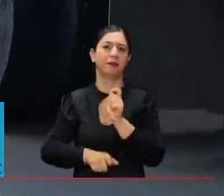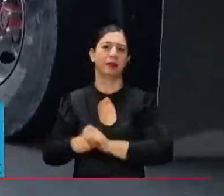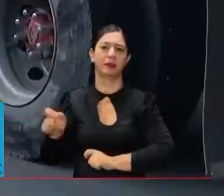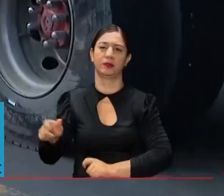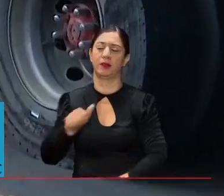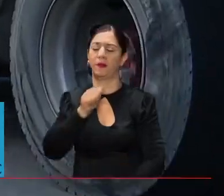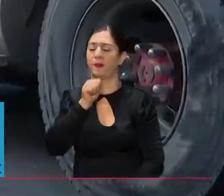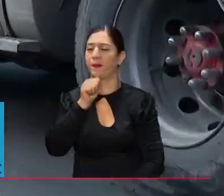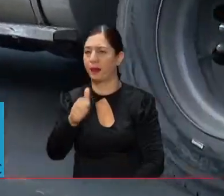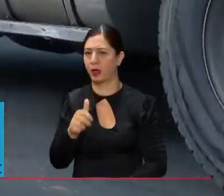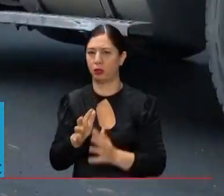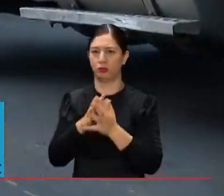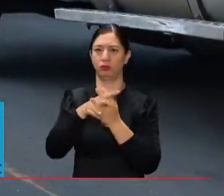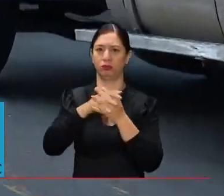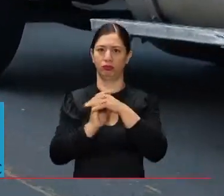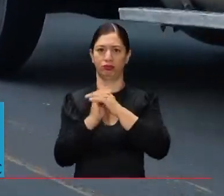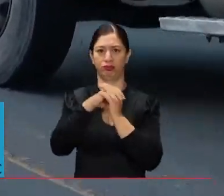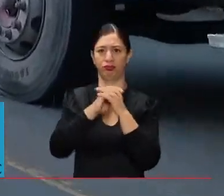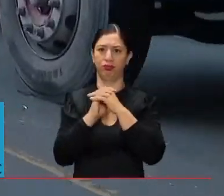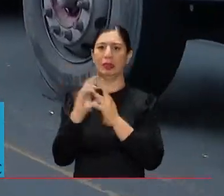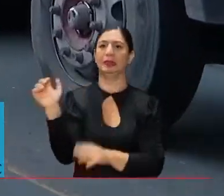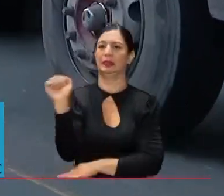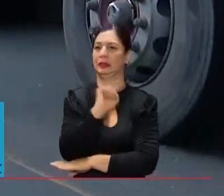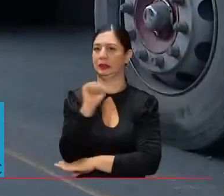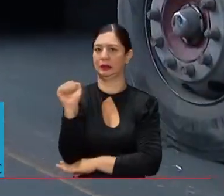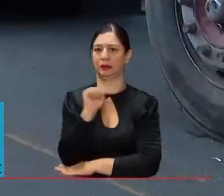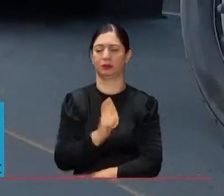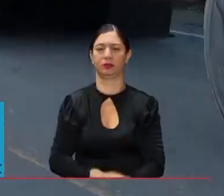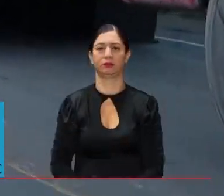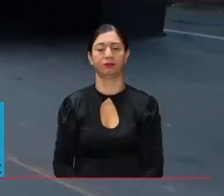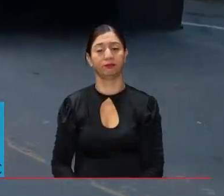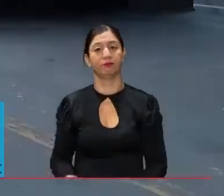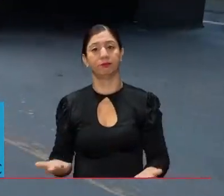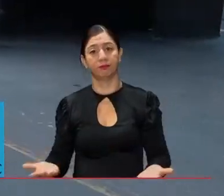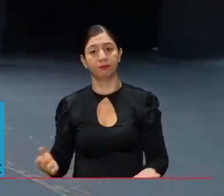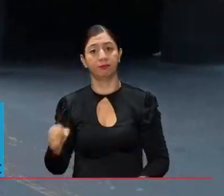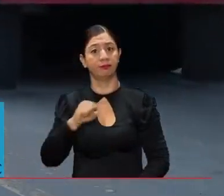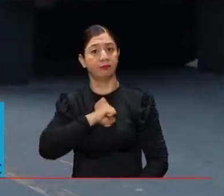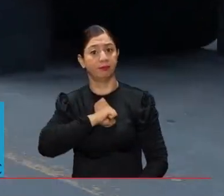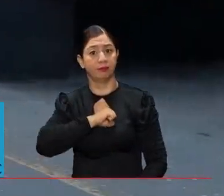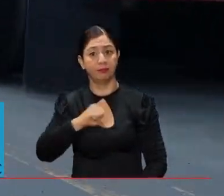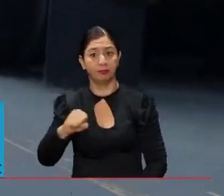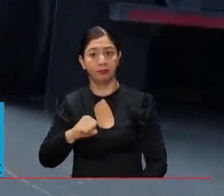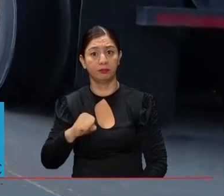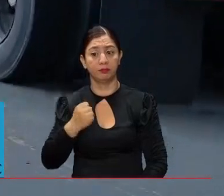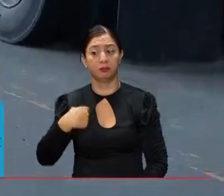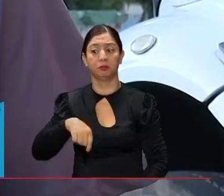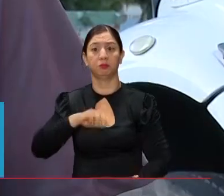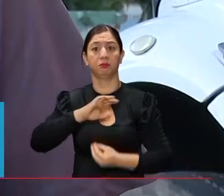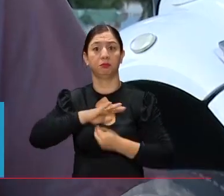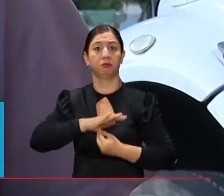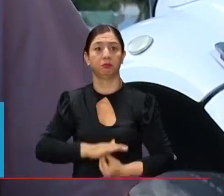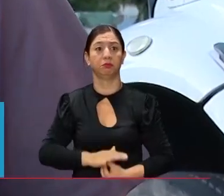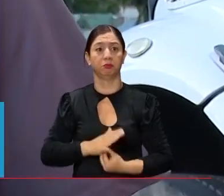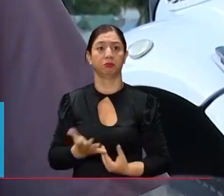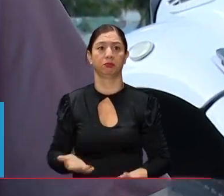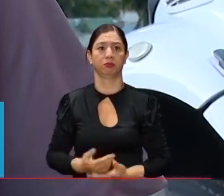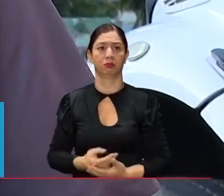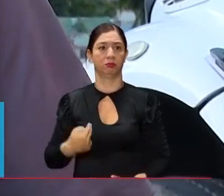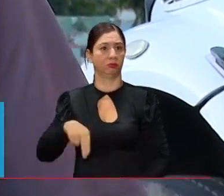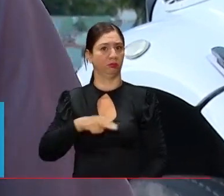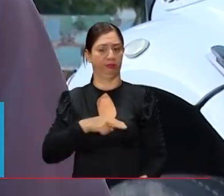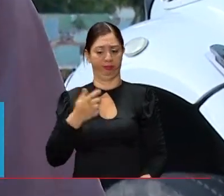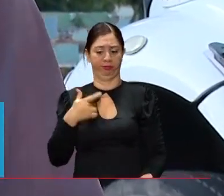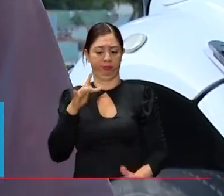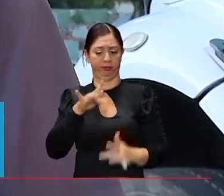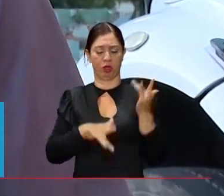son los conductores de los vehículos de carga. Están vulnerando los derechos de todos los conductores que estamos aquí. Primero porque en realidad nosotros no tenemos nada